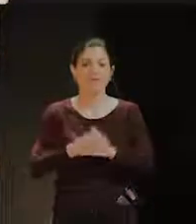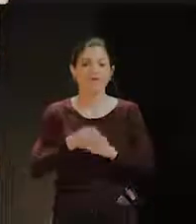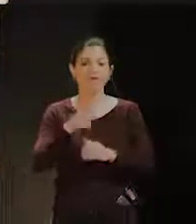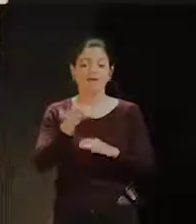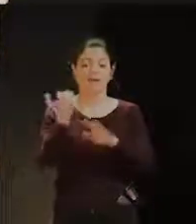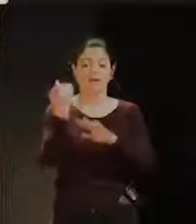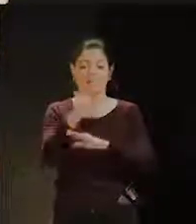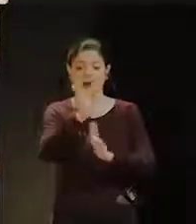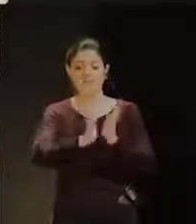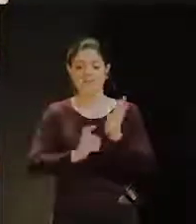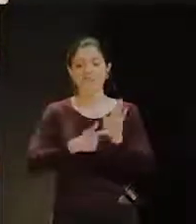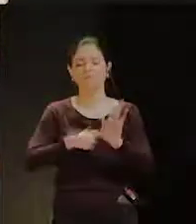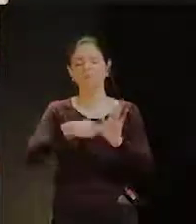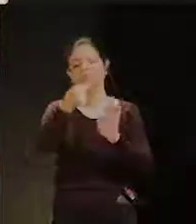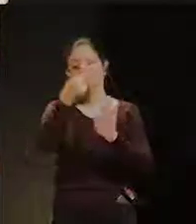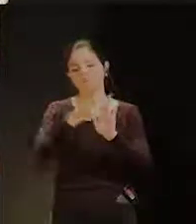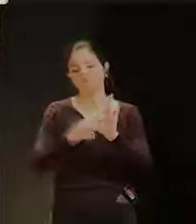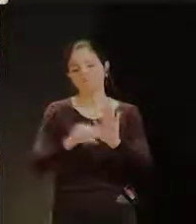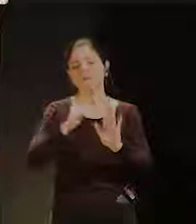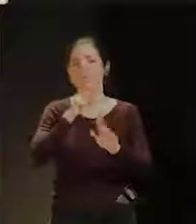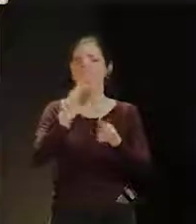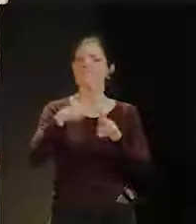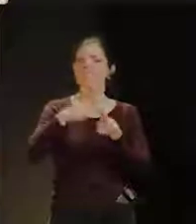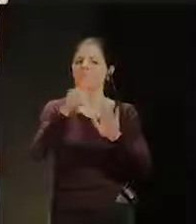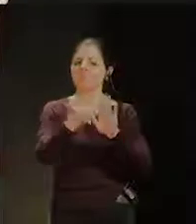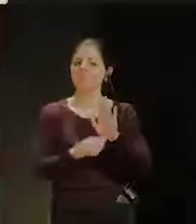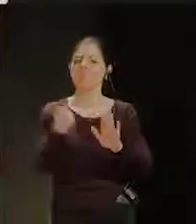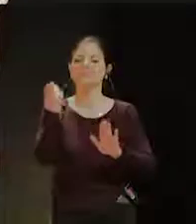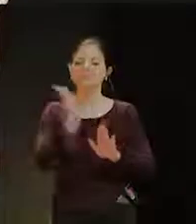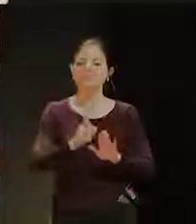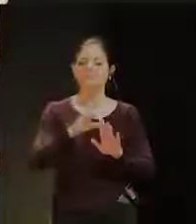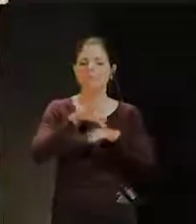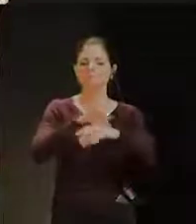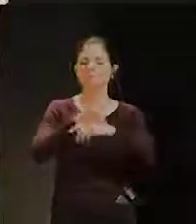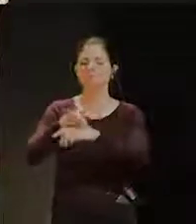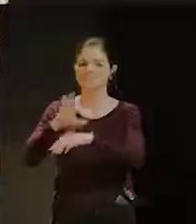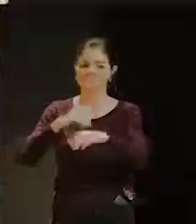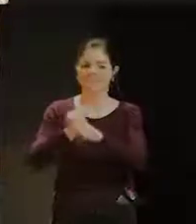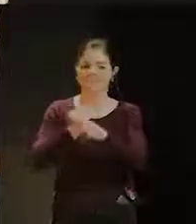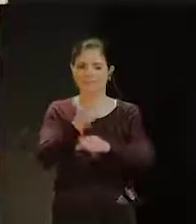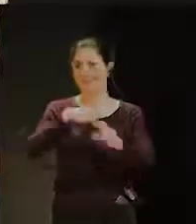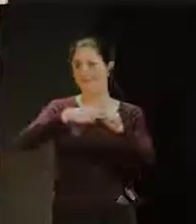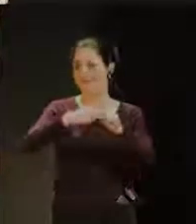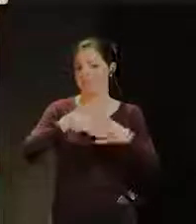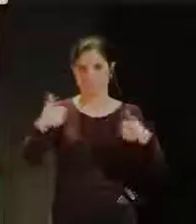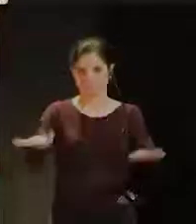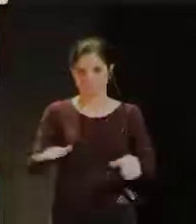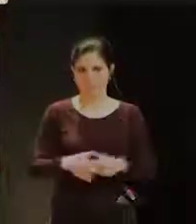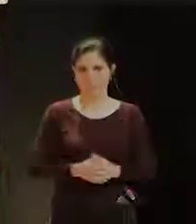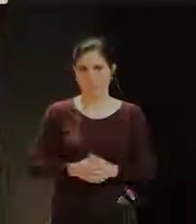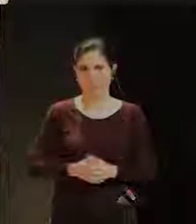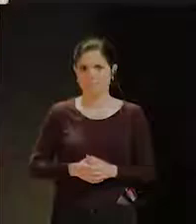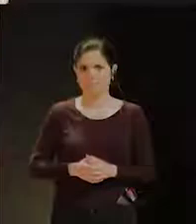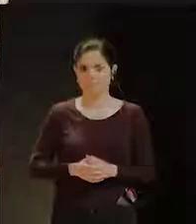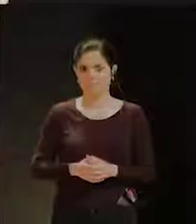La Carta establece una serie de políticas y también directrices para los empleados a todos los niveles.